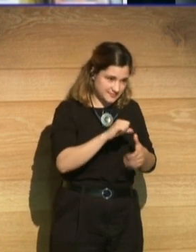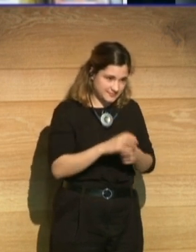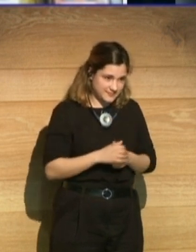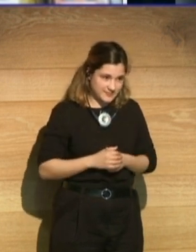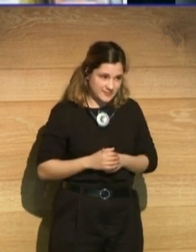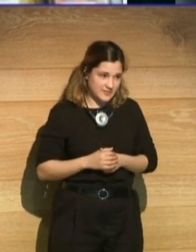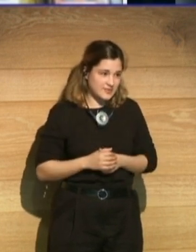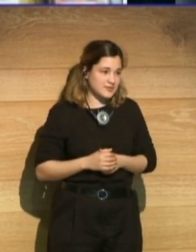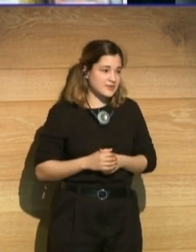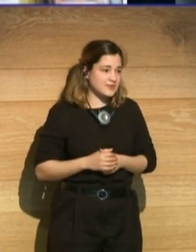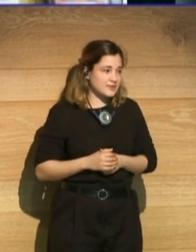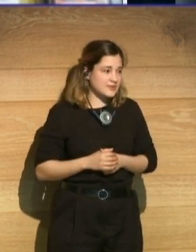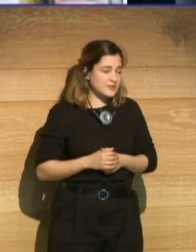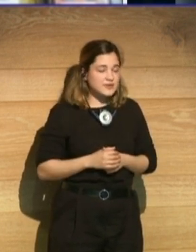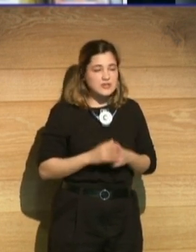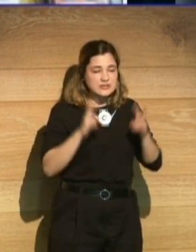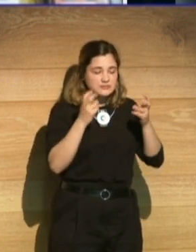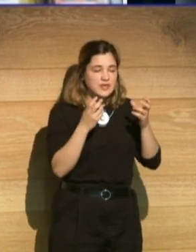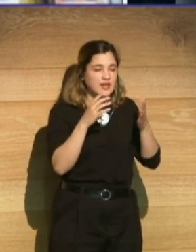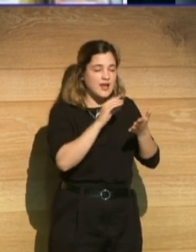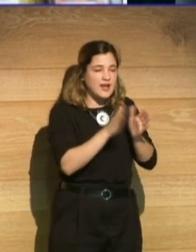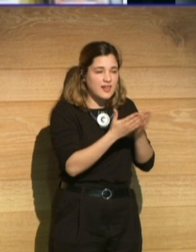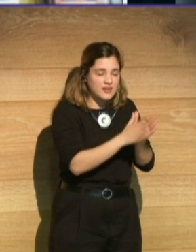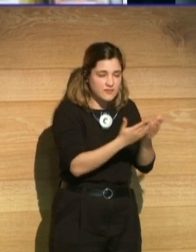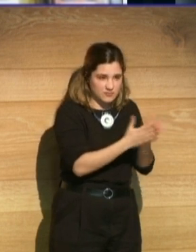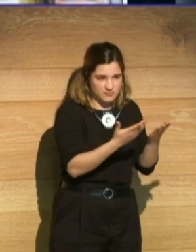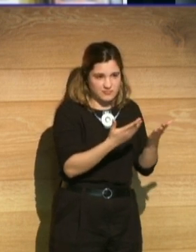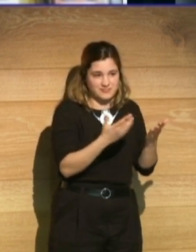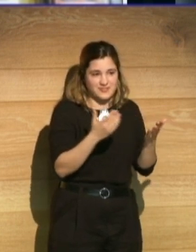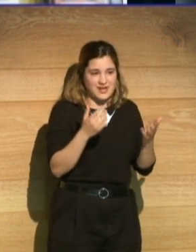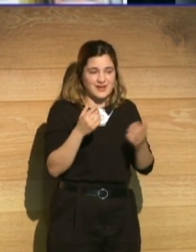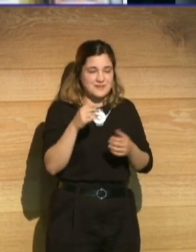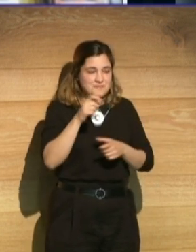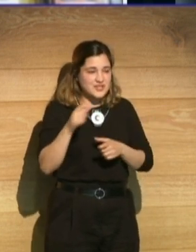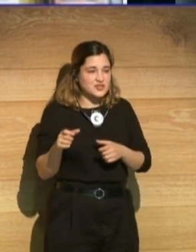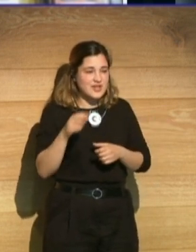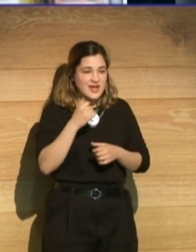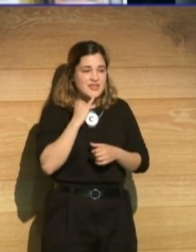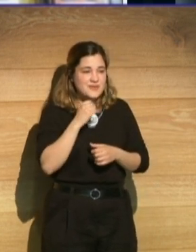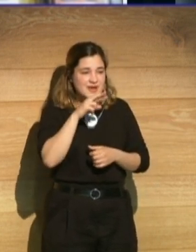Así que el hecho de que el libro les interese a los lectores de idioma español